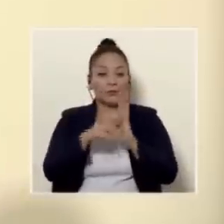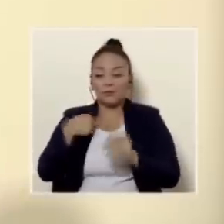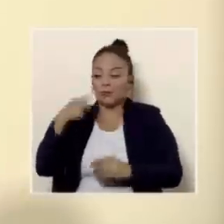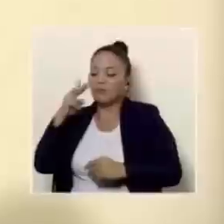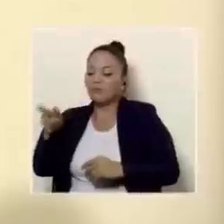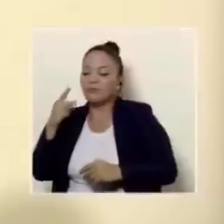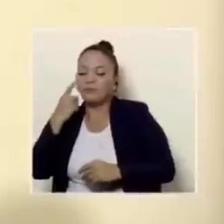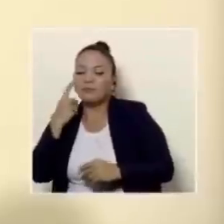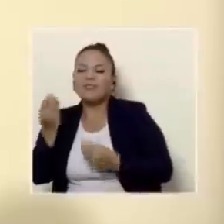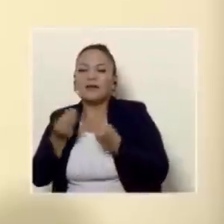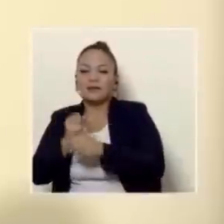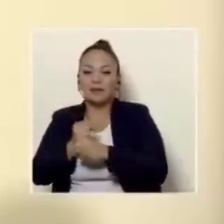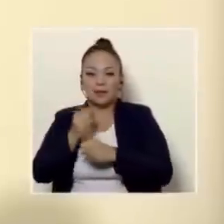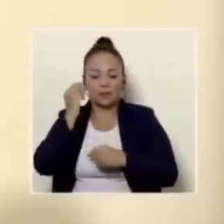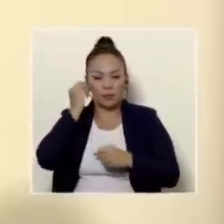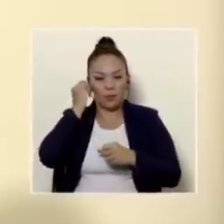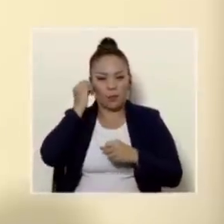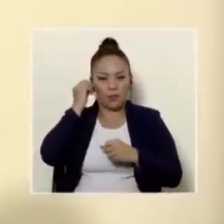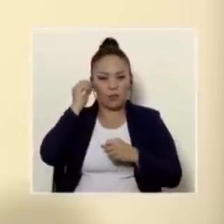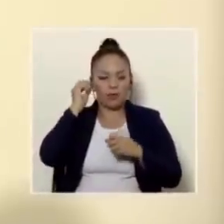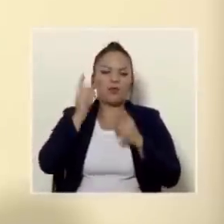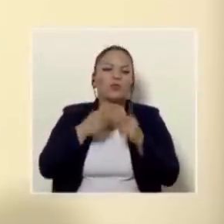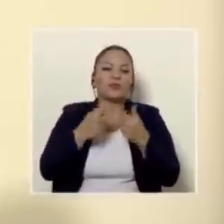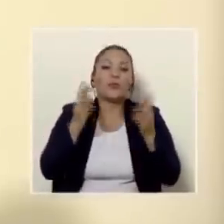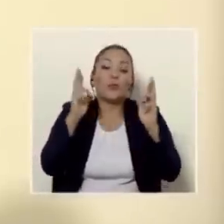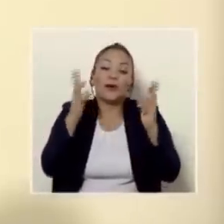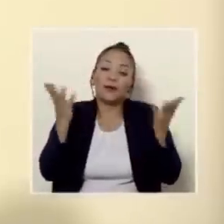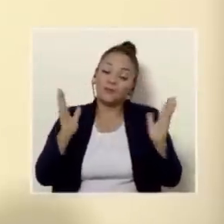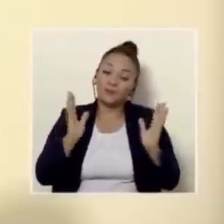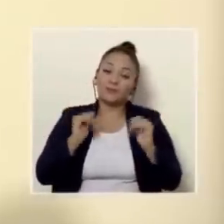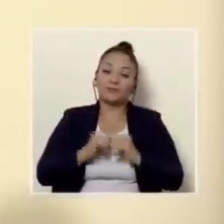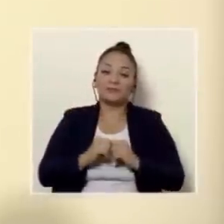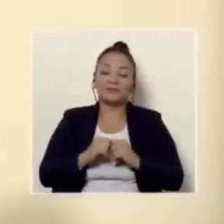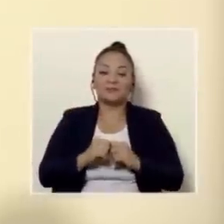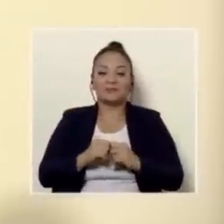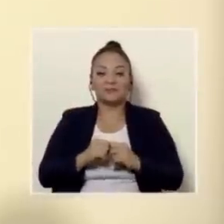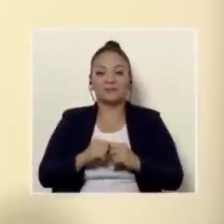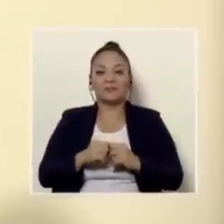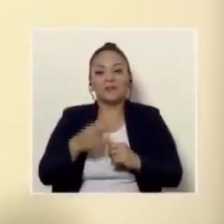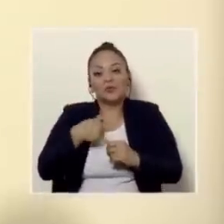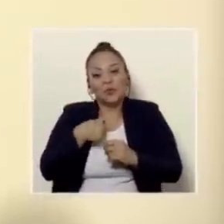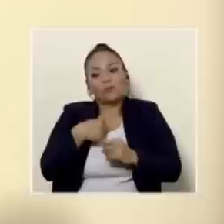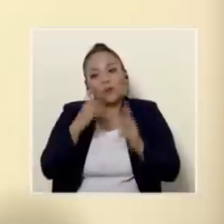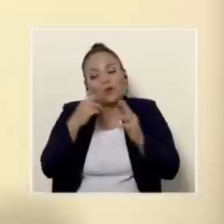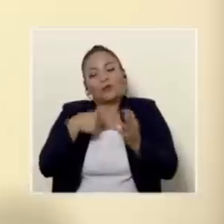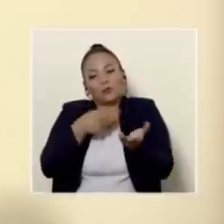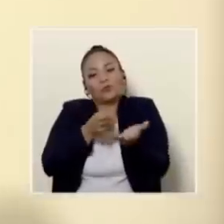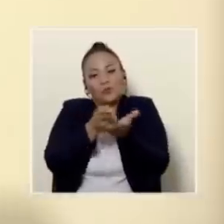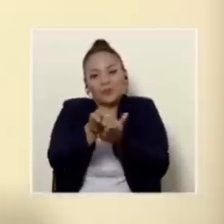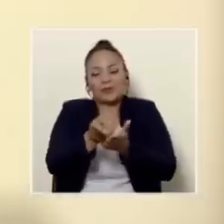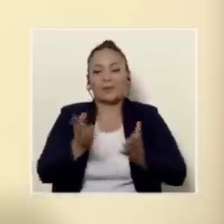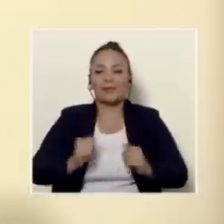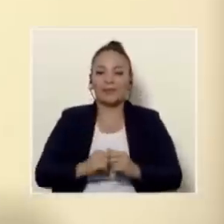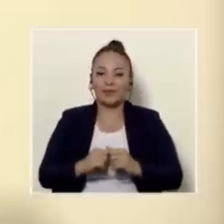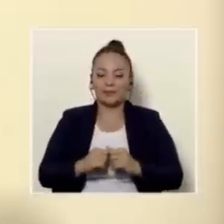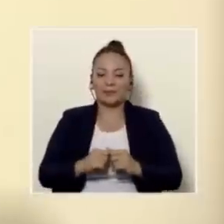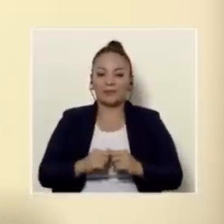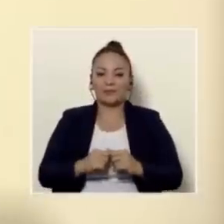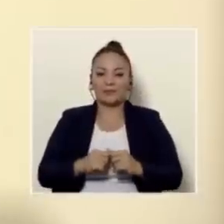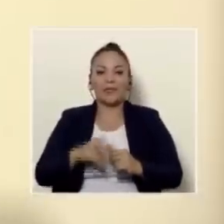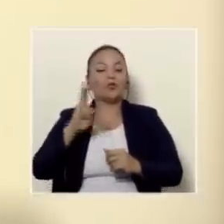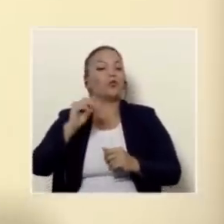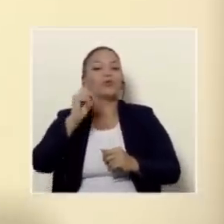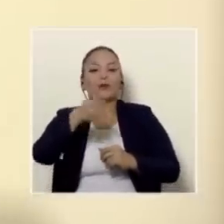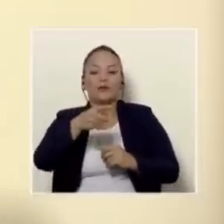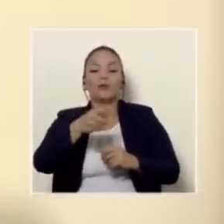constitucional. Entonces, ojalá haya sido lo suficientemente franco para que quede claro que no es